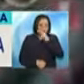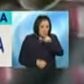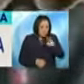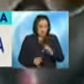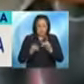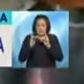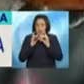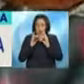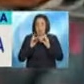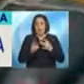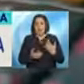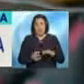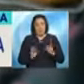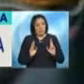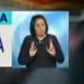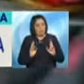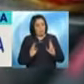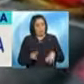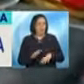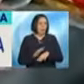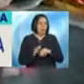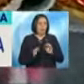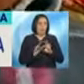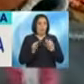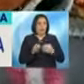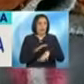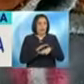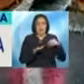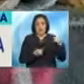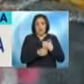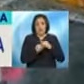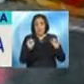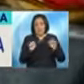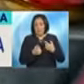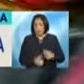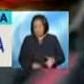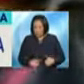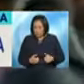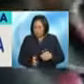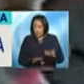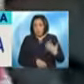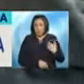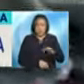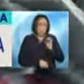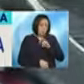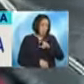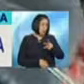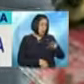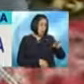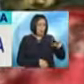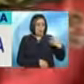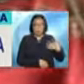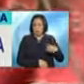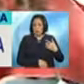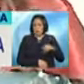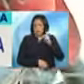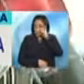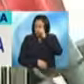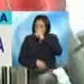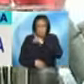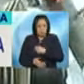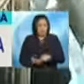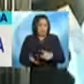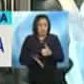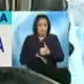camarote. Afortunadamente la familia ha salvado de morir, pero como bien lo están viendo, la situación es muy, muy complicada. Si la